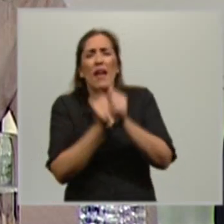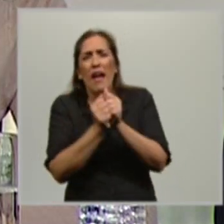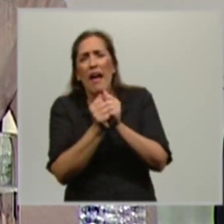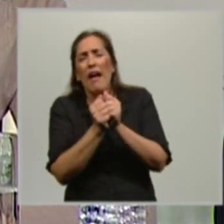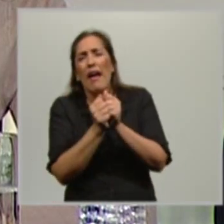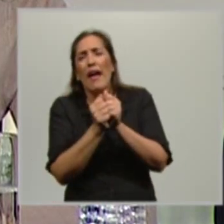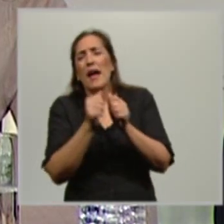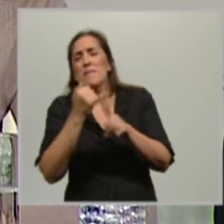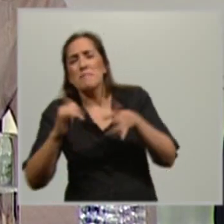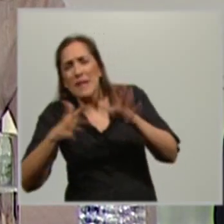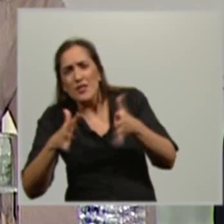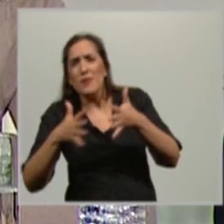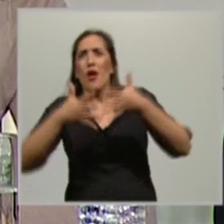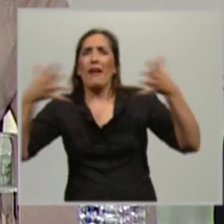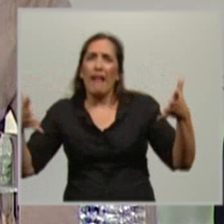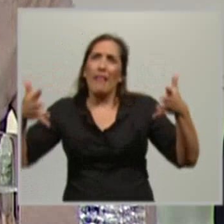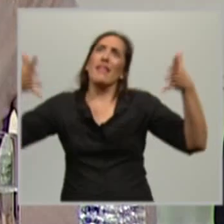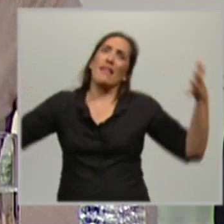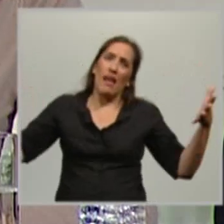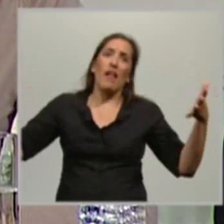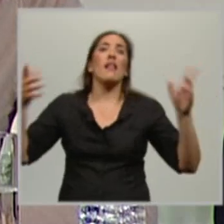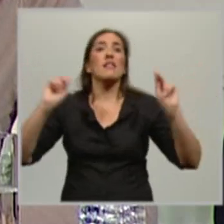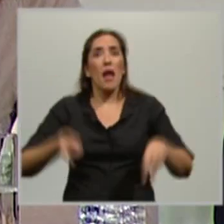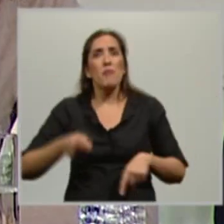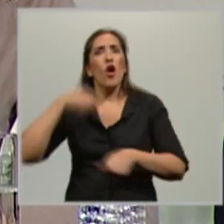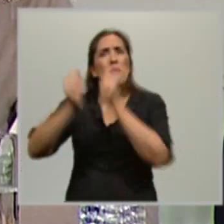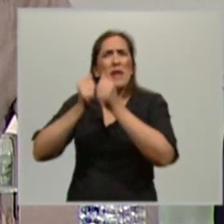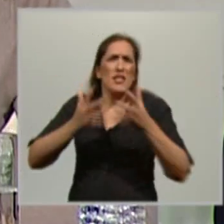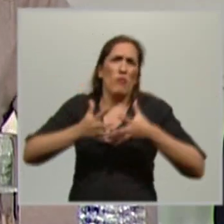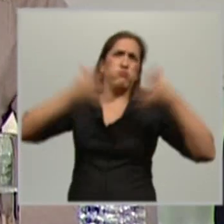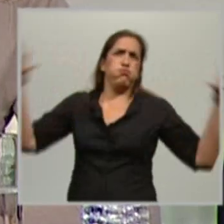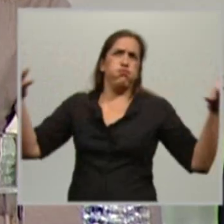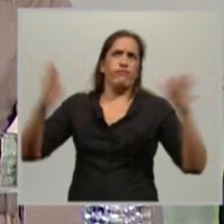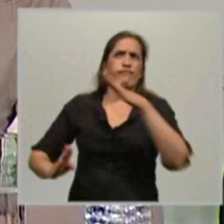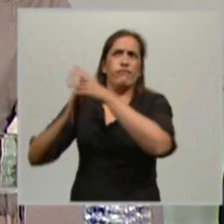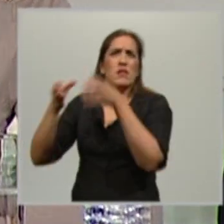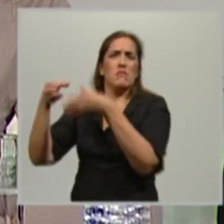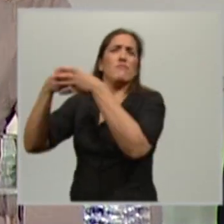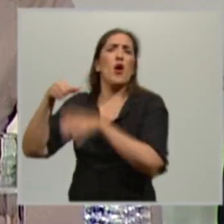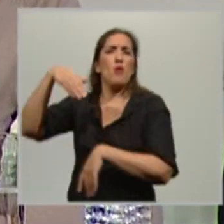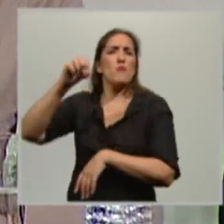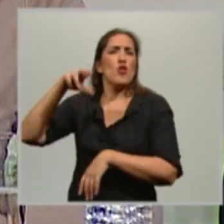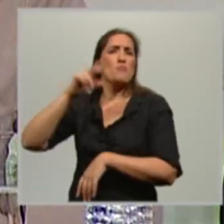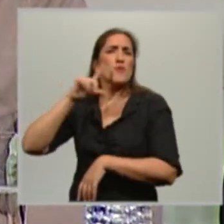los medianitos, para los grandes, para los grandecitos, hasta para los monopólicos también.